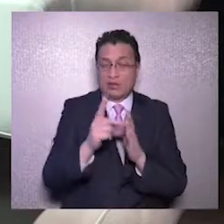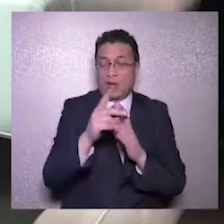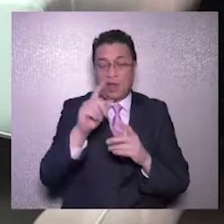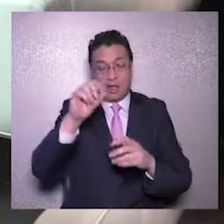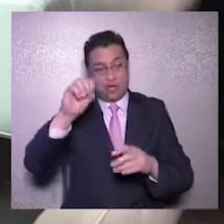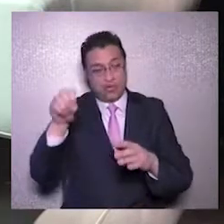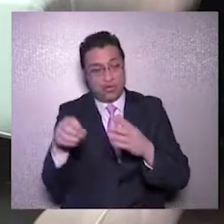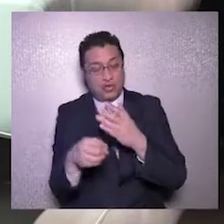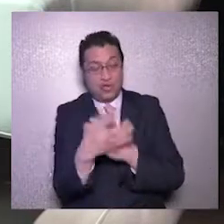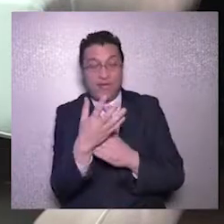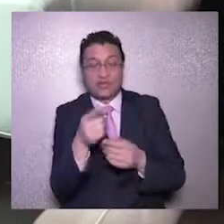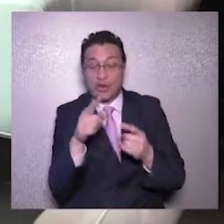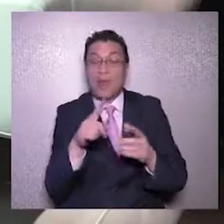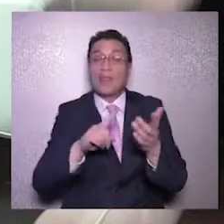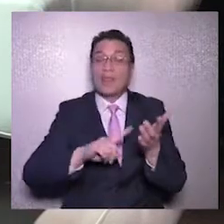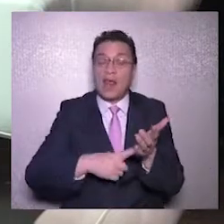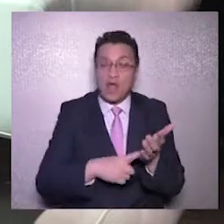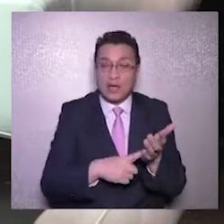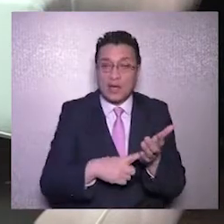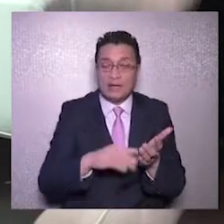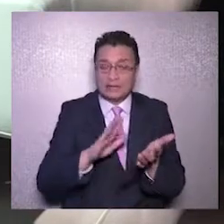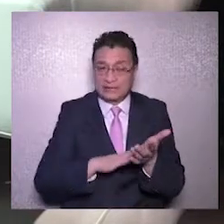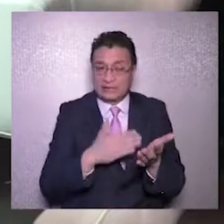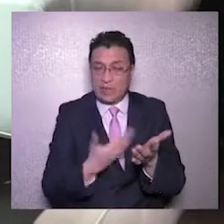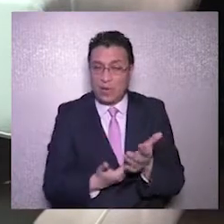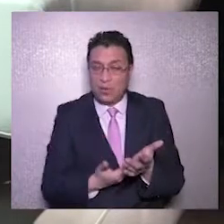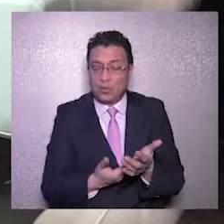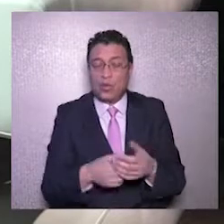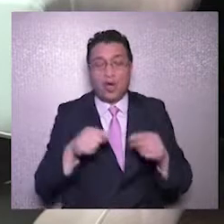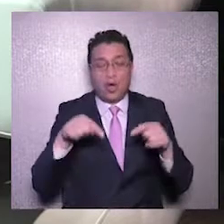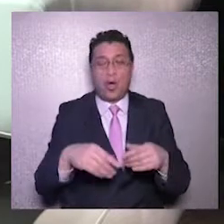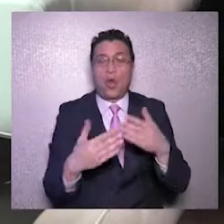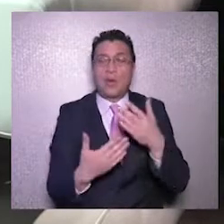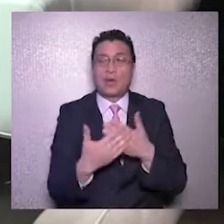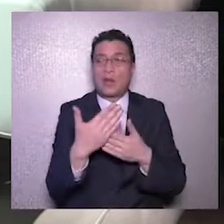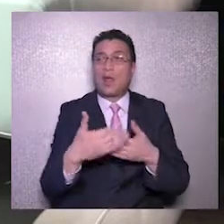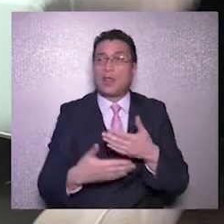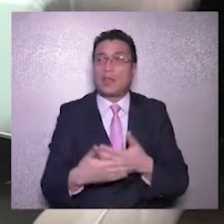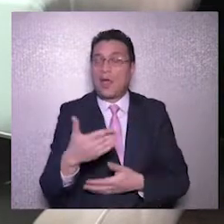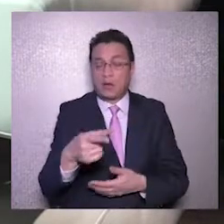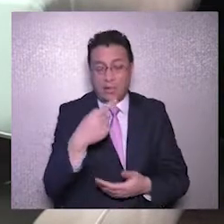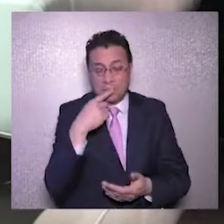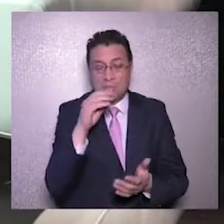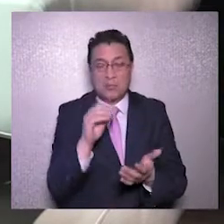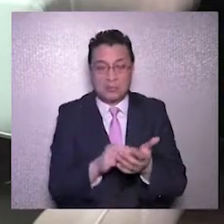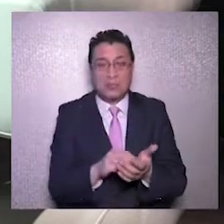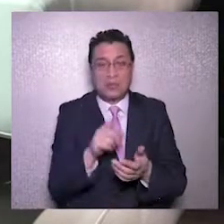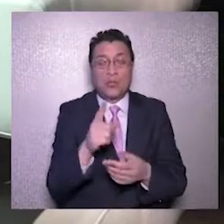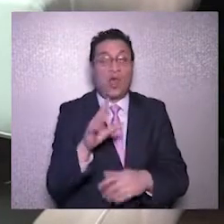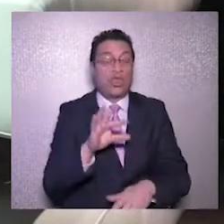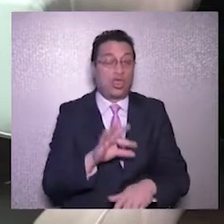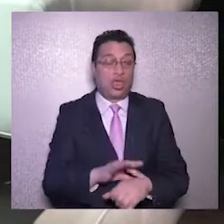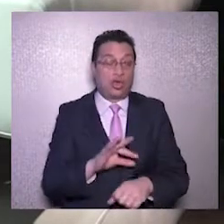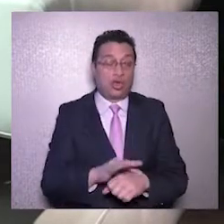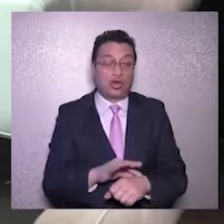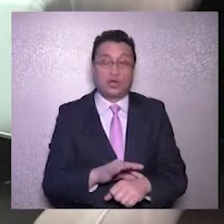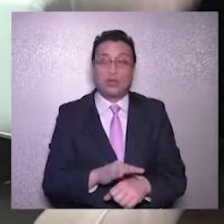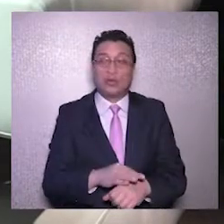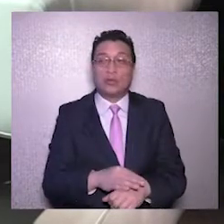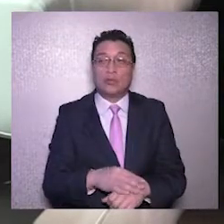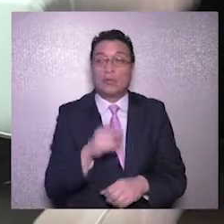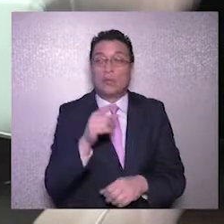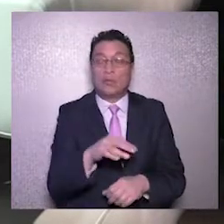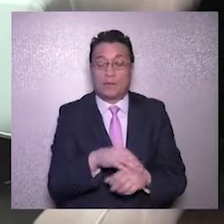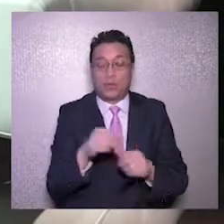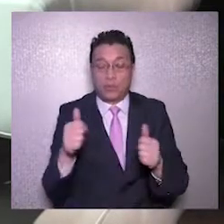innovación en tecnología, en salud? Hoy día en la mañana en el diario sale, por ejemplo, que un doctor, producto